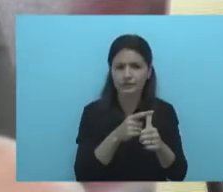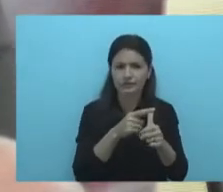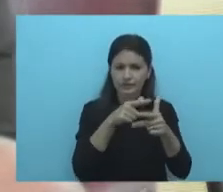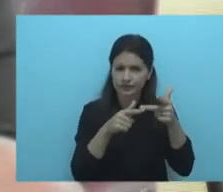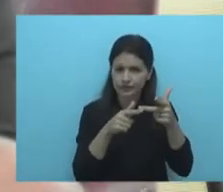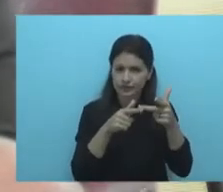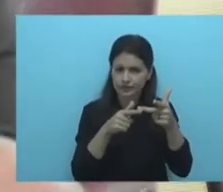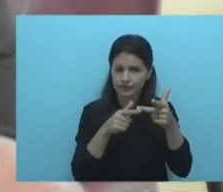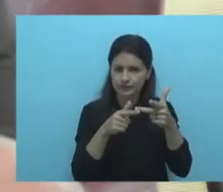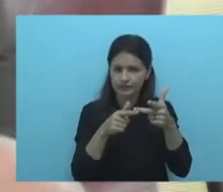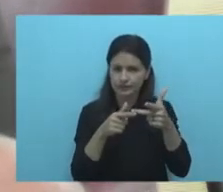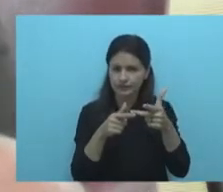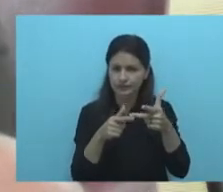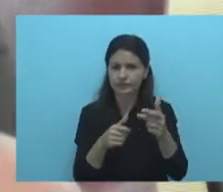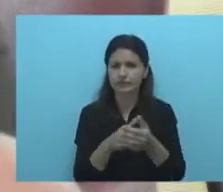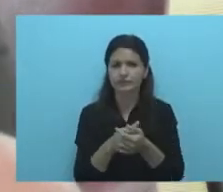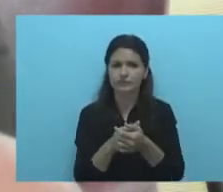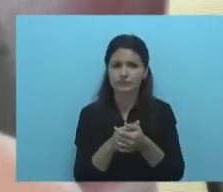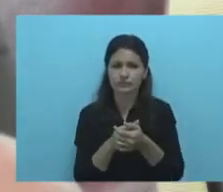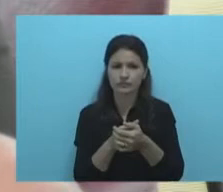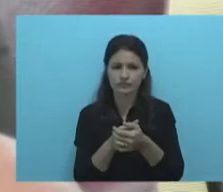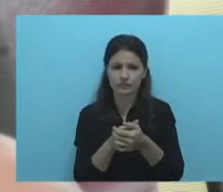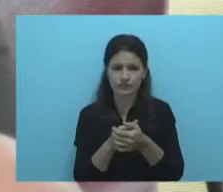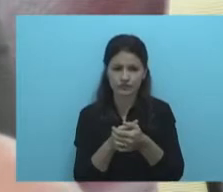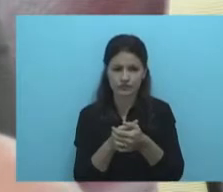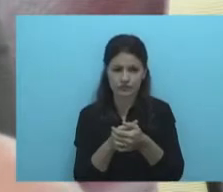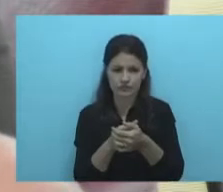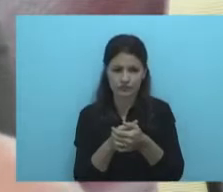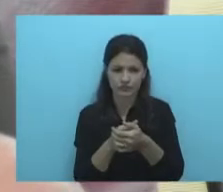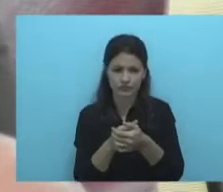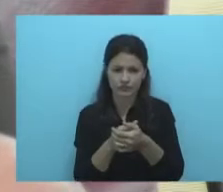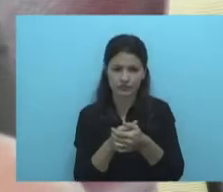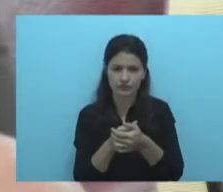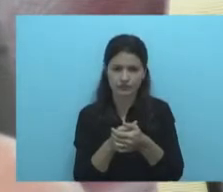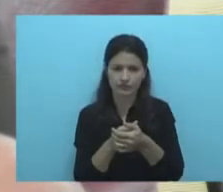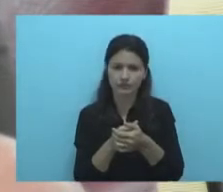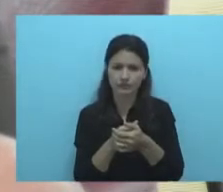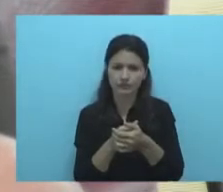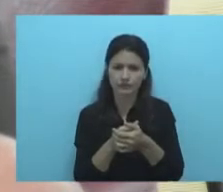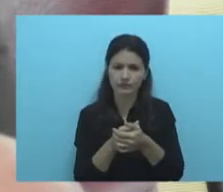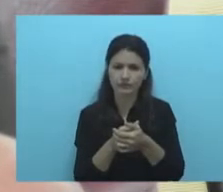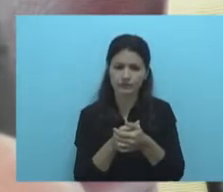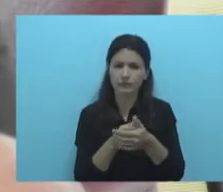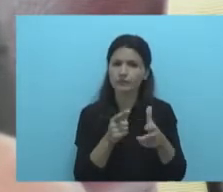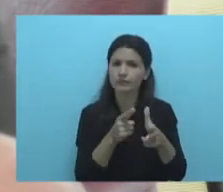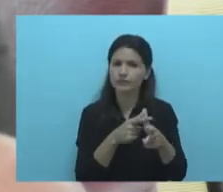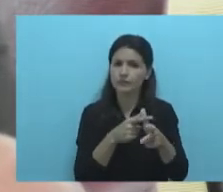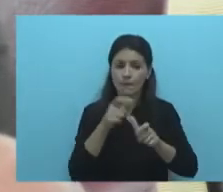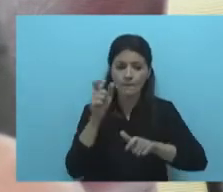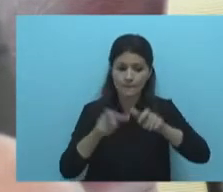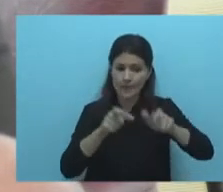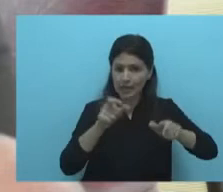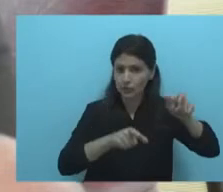tres ítems, digámosle, ¿no? No están enumerados como ítems, pero uno lo puede ver en la redacción del proyecto. En primer lugar, las personas